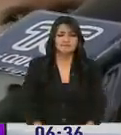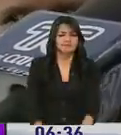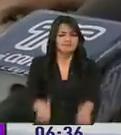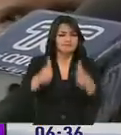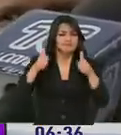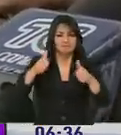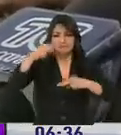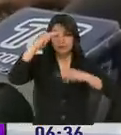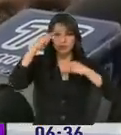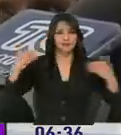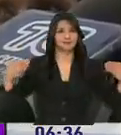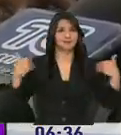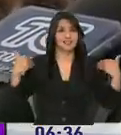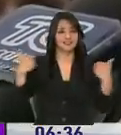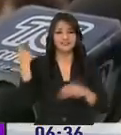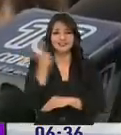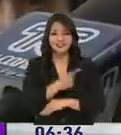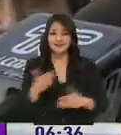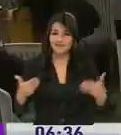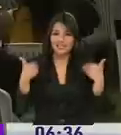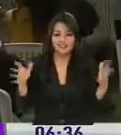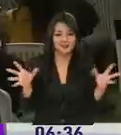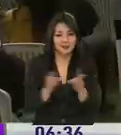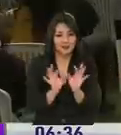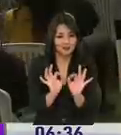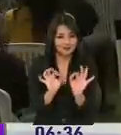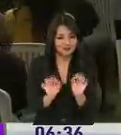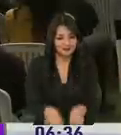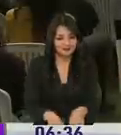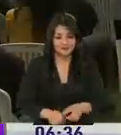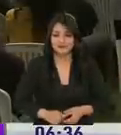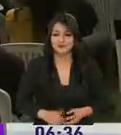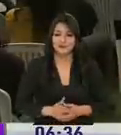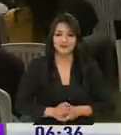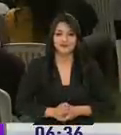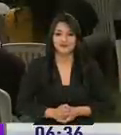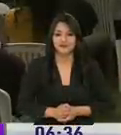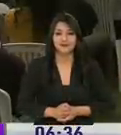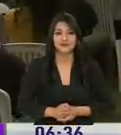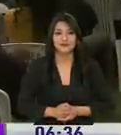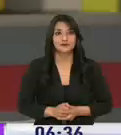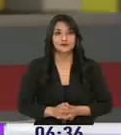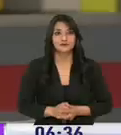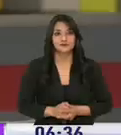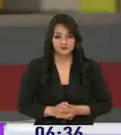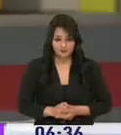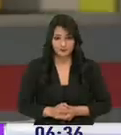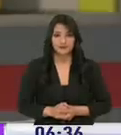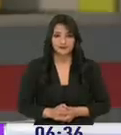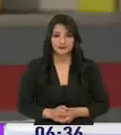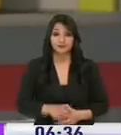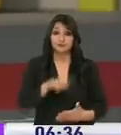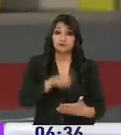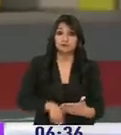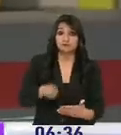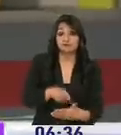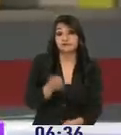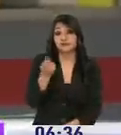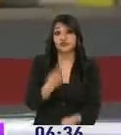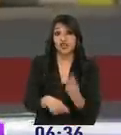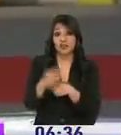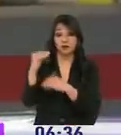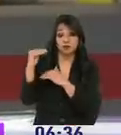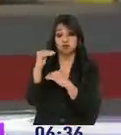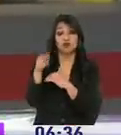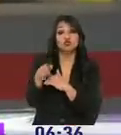noticia, es un día histórico para todos. En Quito informó Adriana Rojas. Y la prohibición de comercializar suero